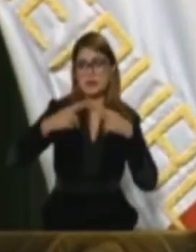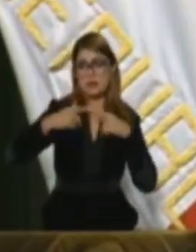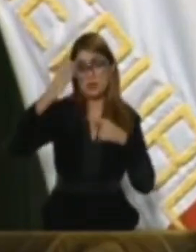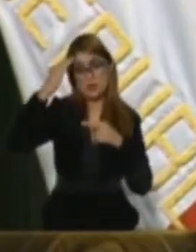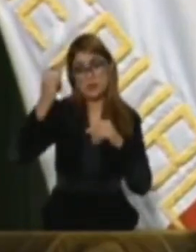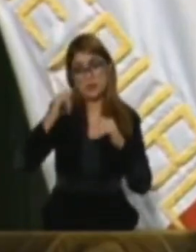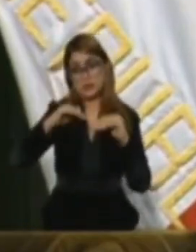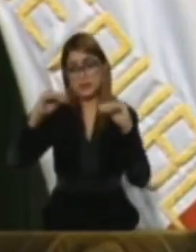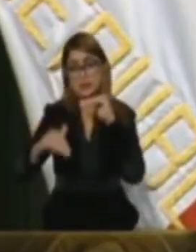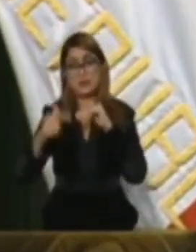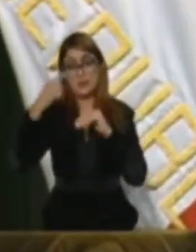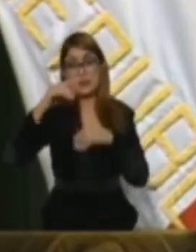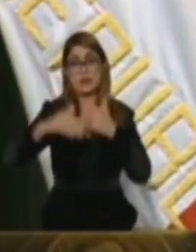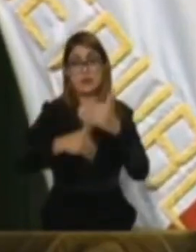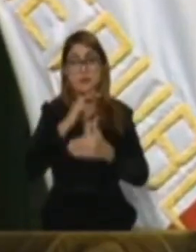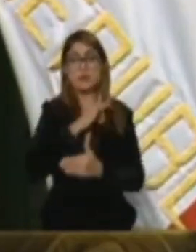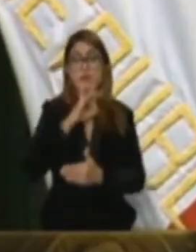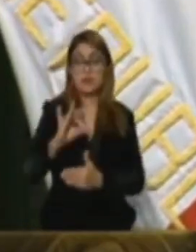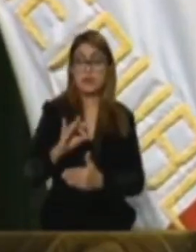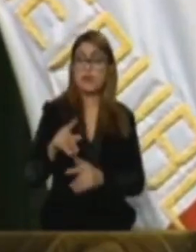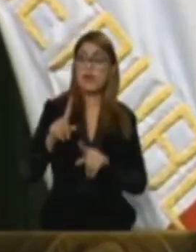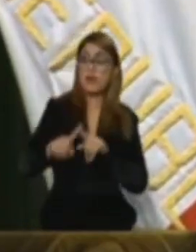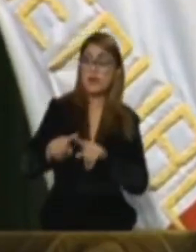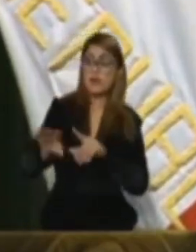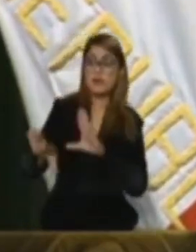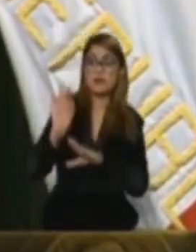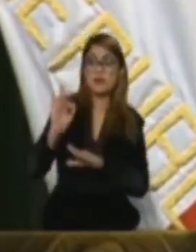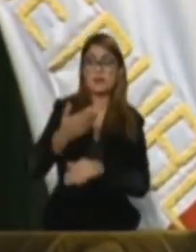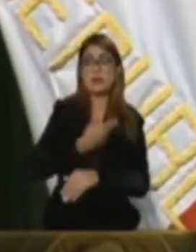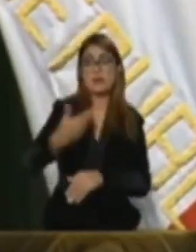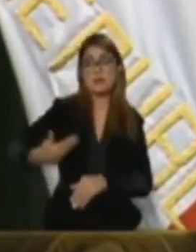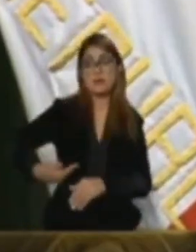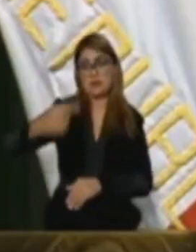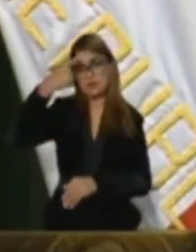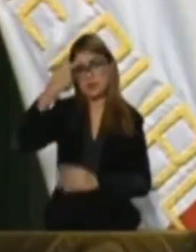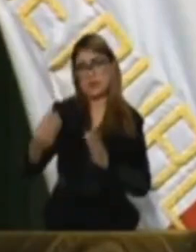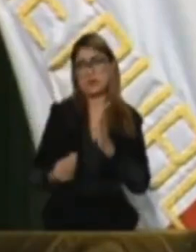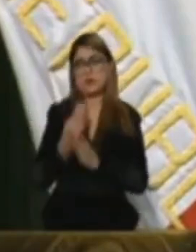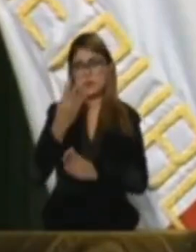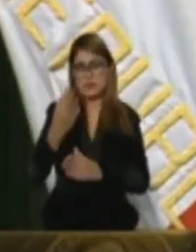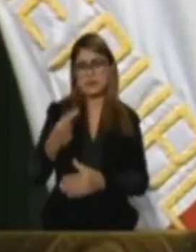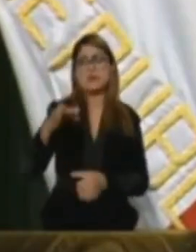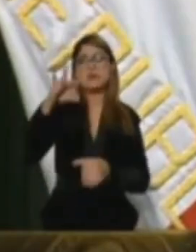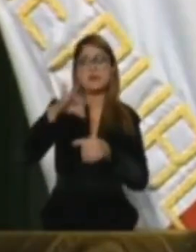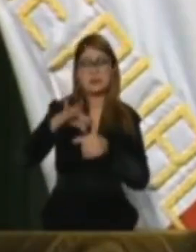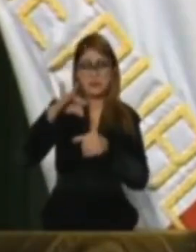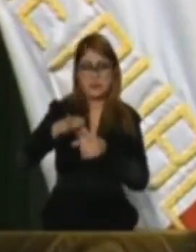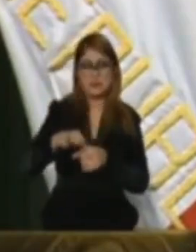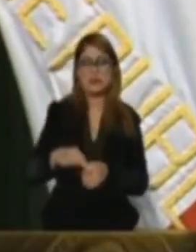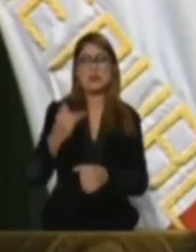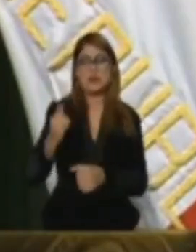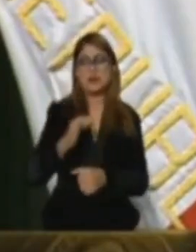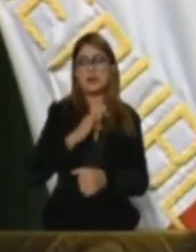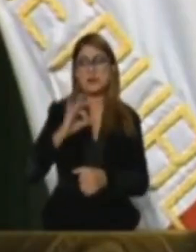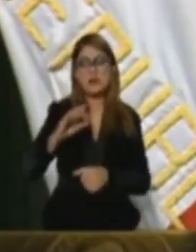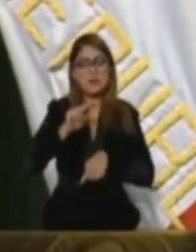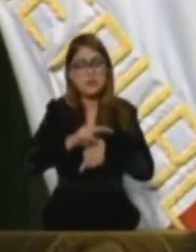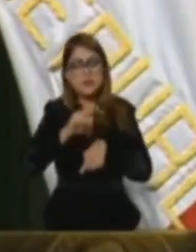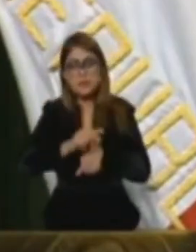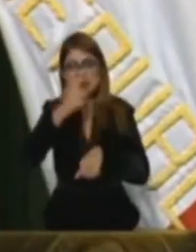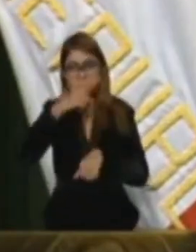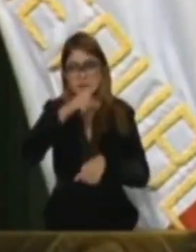al presidente que deba convocar elecciones presidenciales y cuidar que éstas se efectúen con toda legalidad.